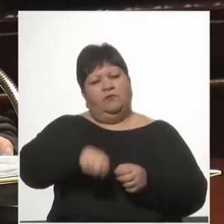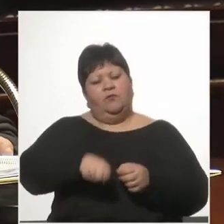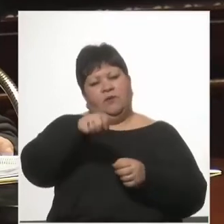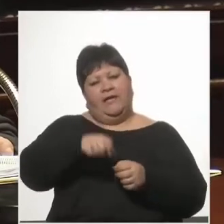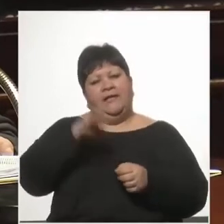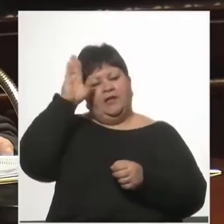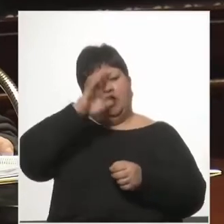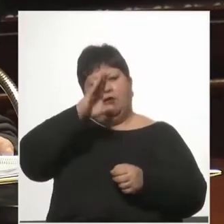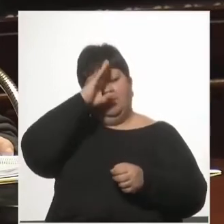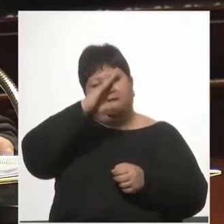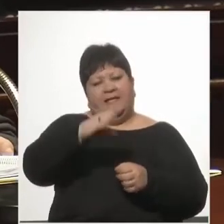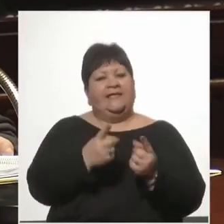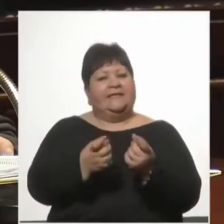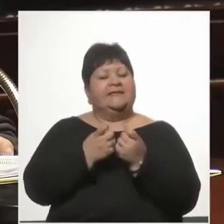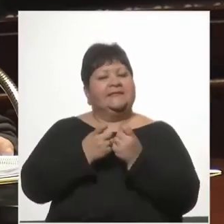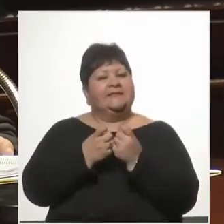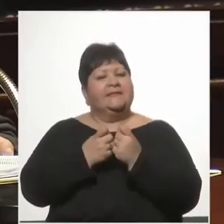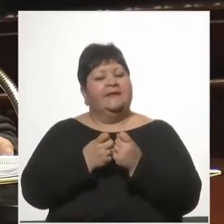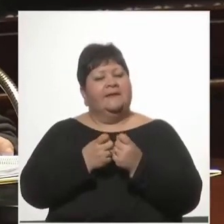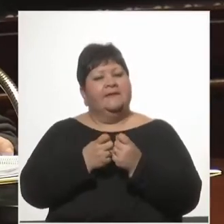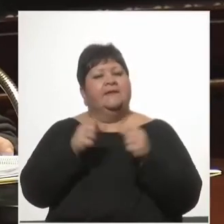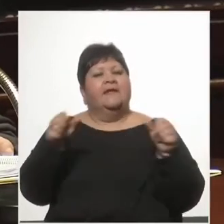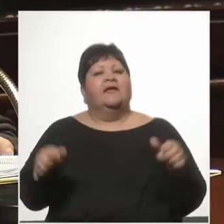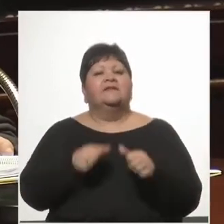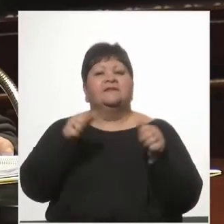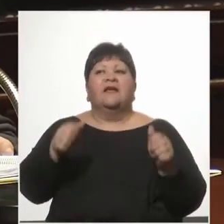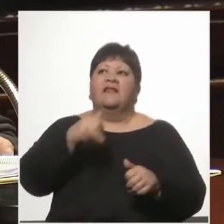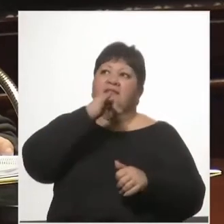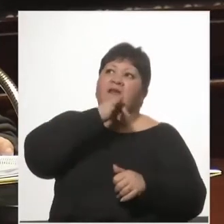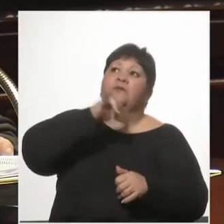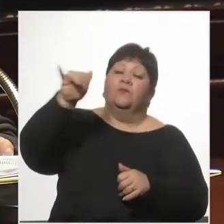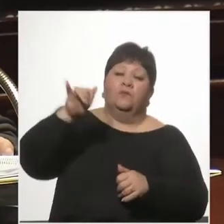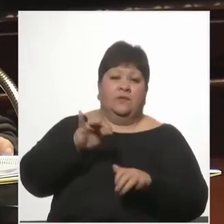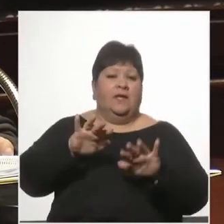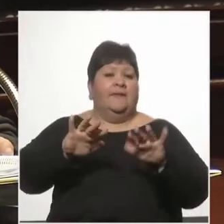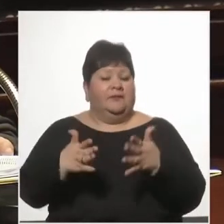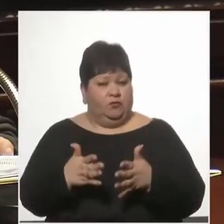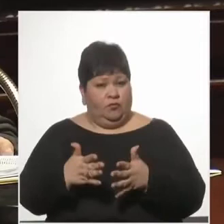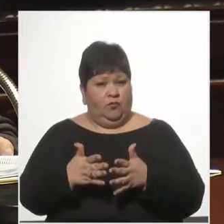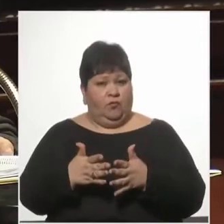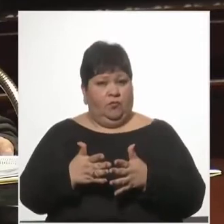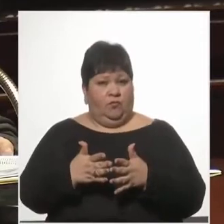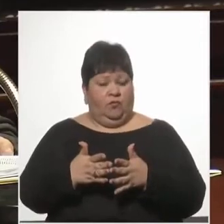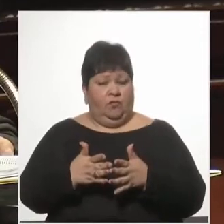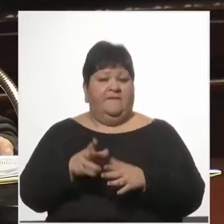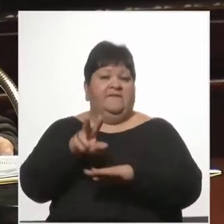la necesidad de hacer la denuncia de los hechos ante la justicia.